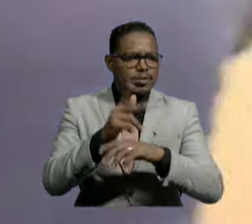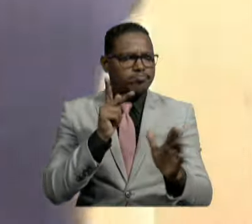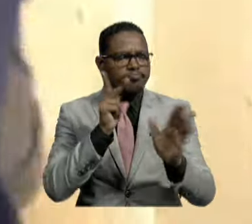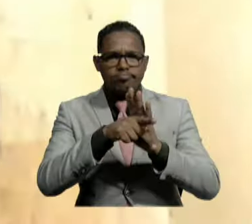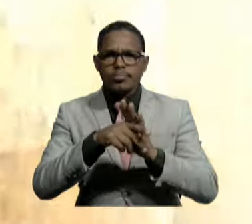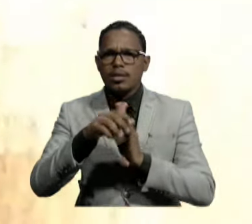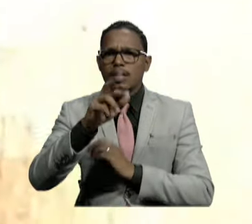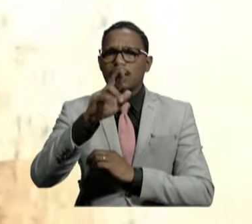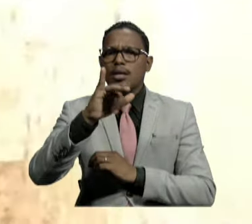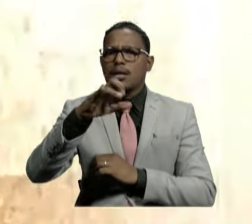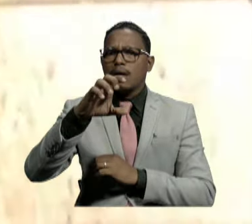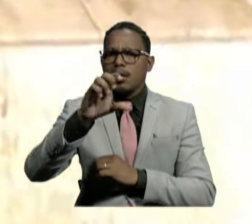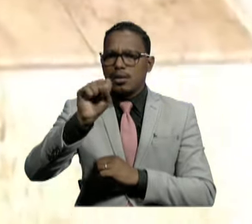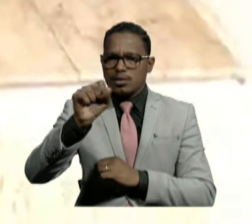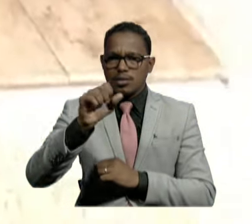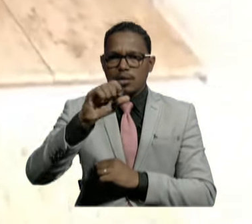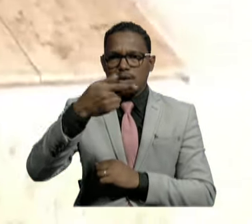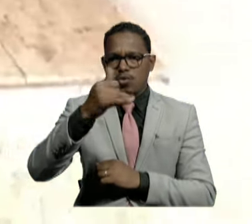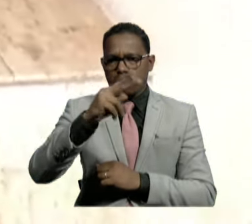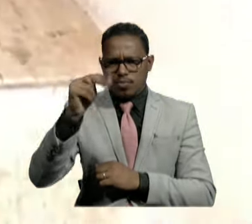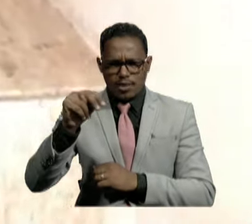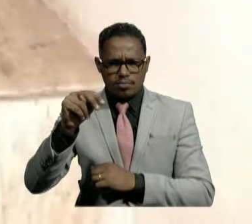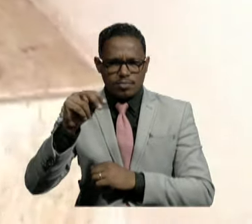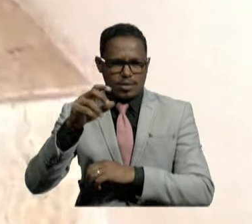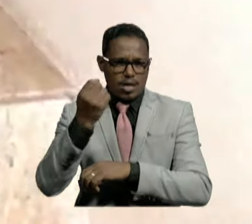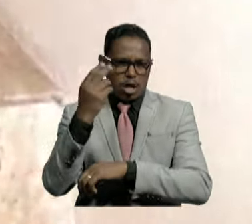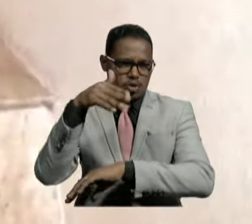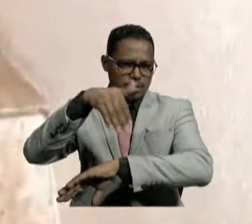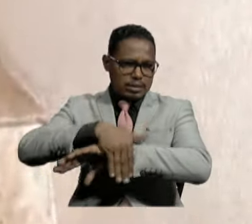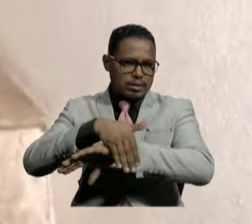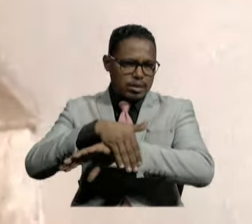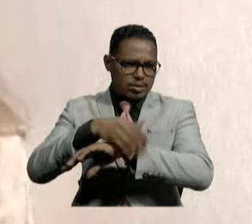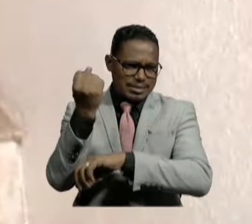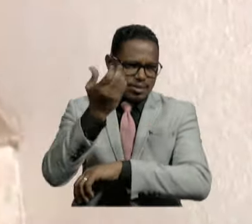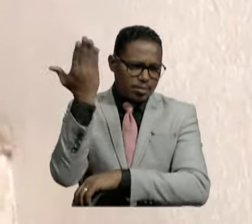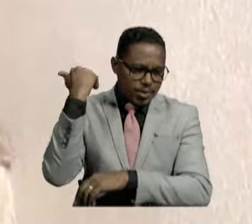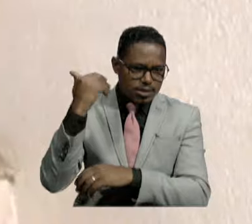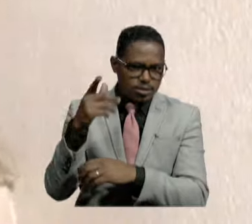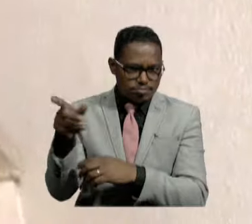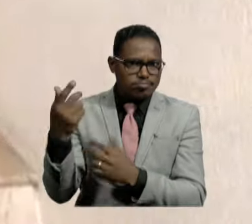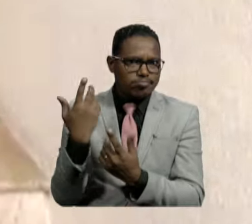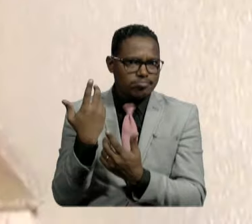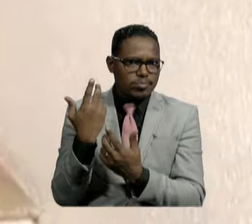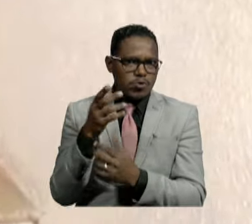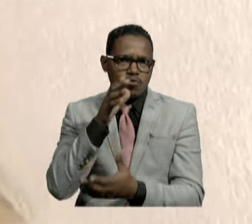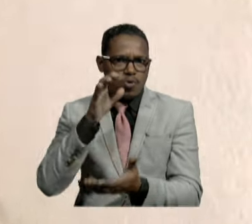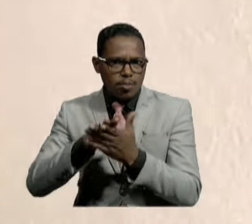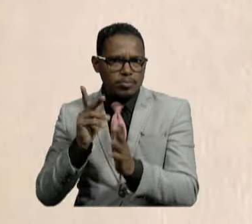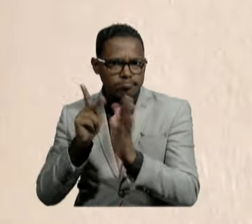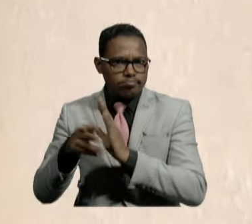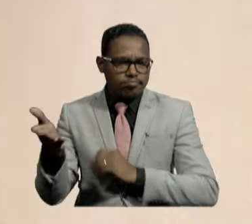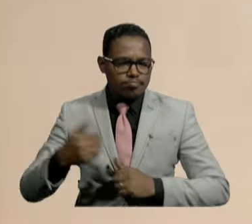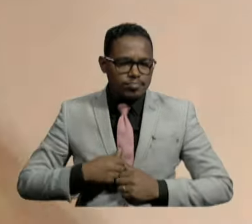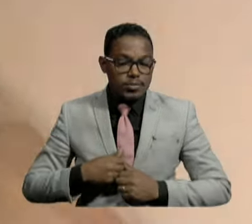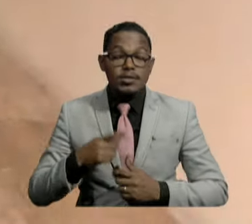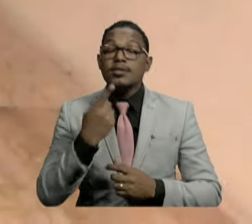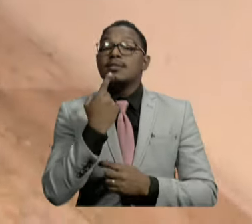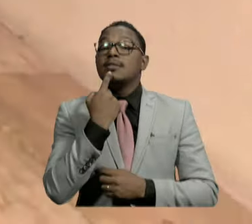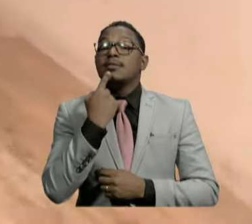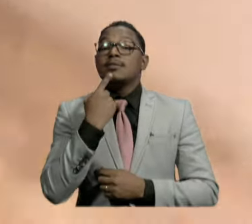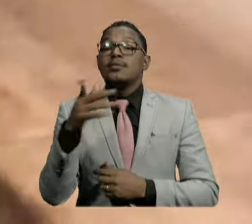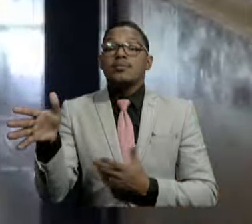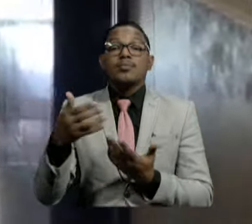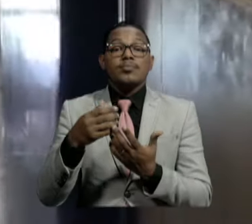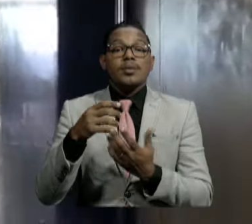Guzmán la medianoche del sábado. El juez Rigoberto Sena ordenó que la medida sea cumplida en el Centro de Corrección y Rehabilitación